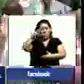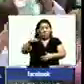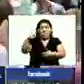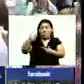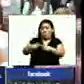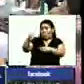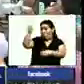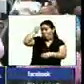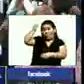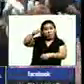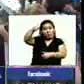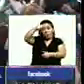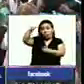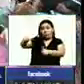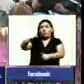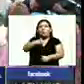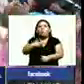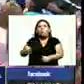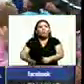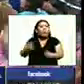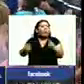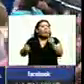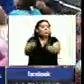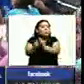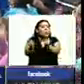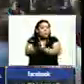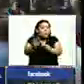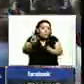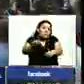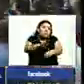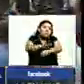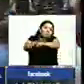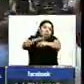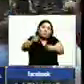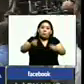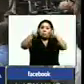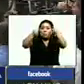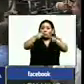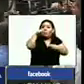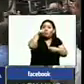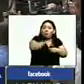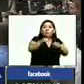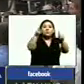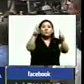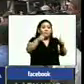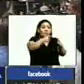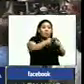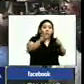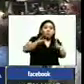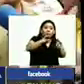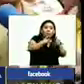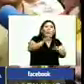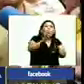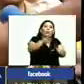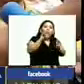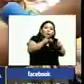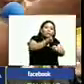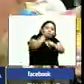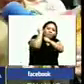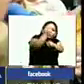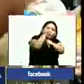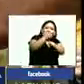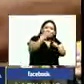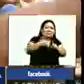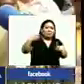gobierno De Nicolás Maduro Puede traer Como resultado La prisión A eso atribuyen El caso del sindicalista Rubén González Con